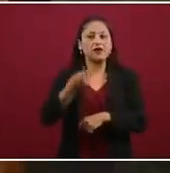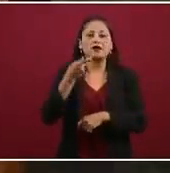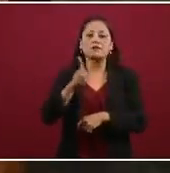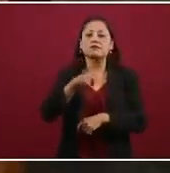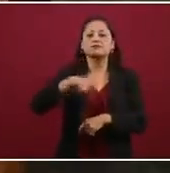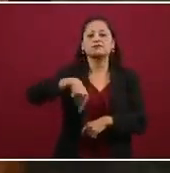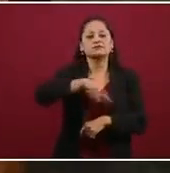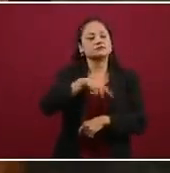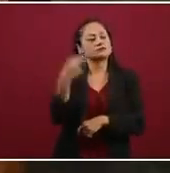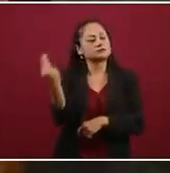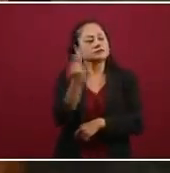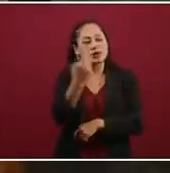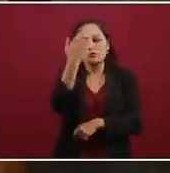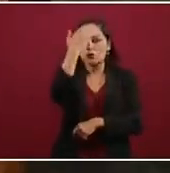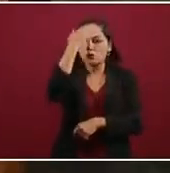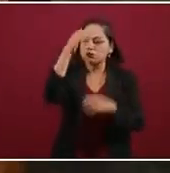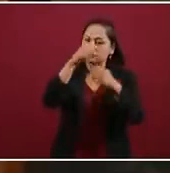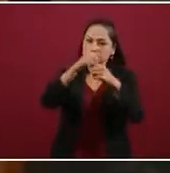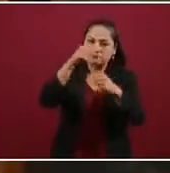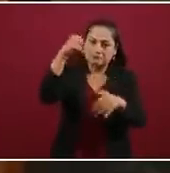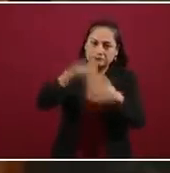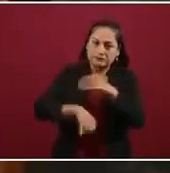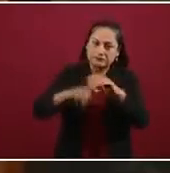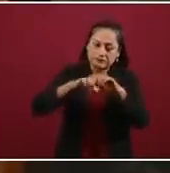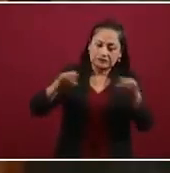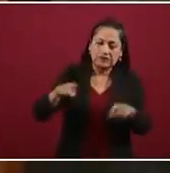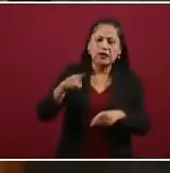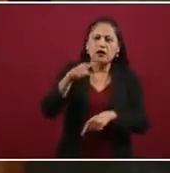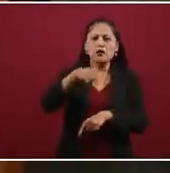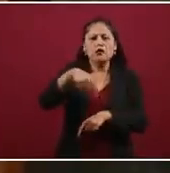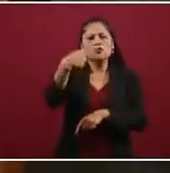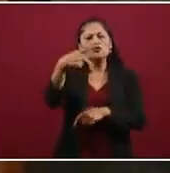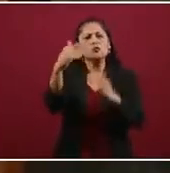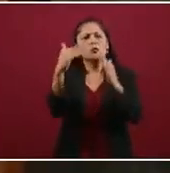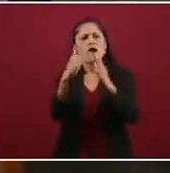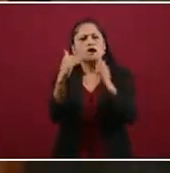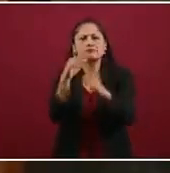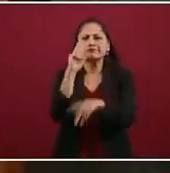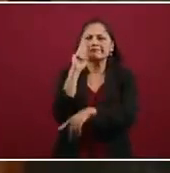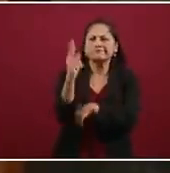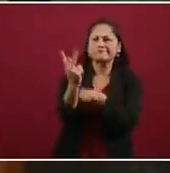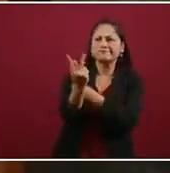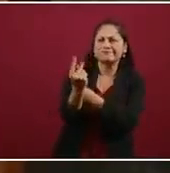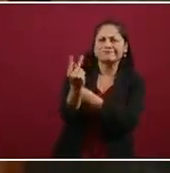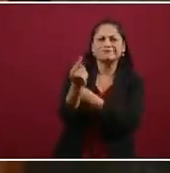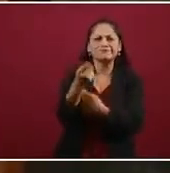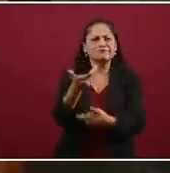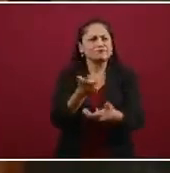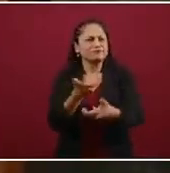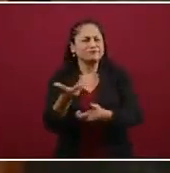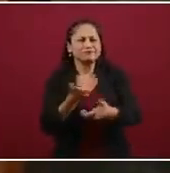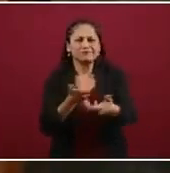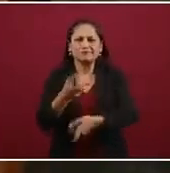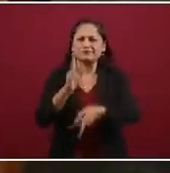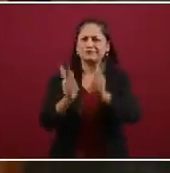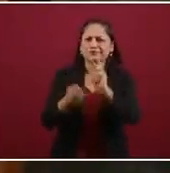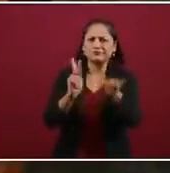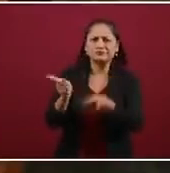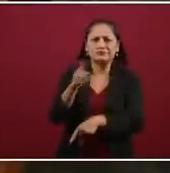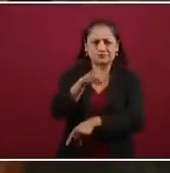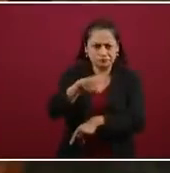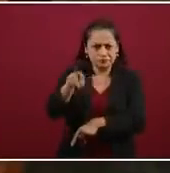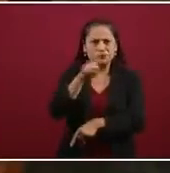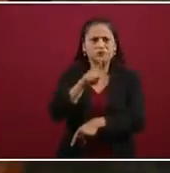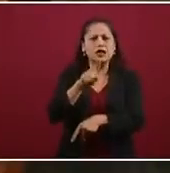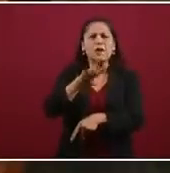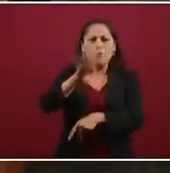conocerla, recordarla, compartirla. Si ustedes están en sus hogares disfrutando de esta transmisión, no duden en acercarse a